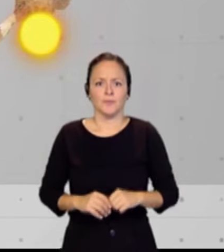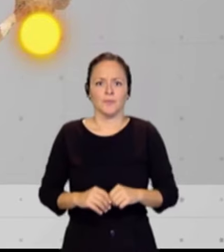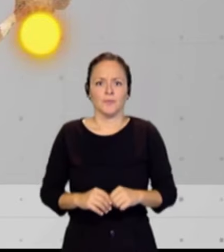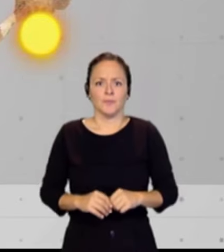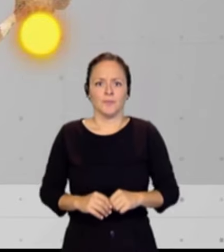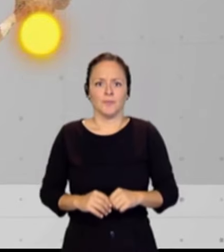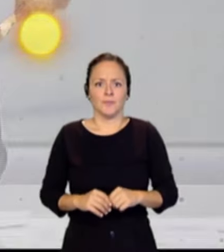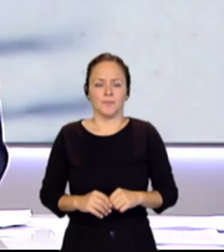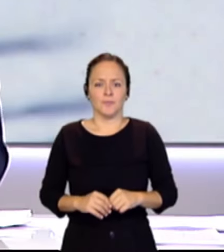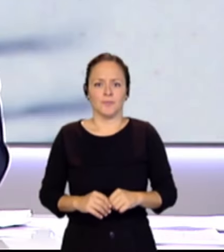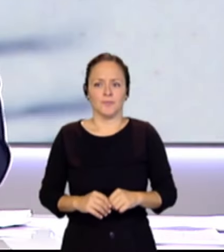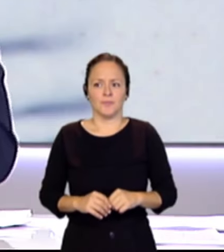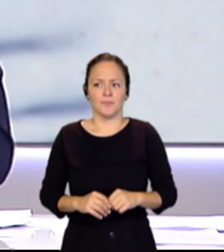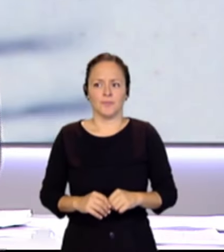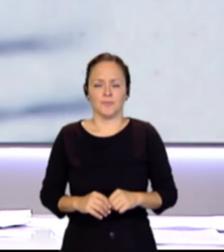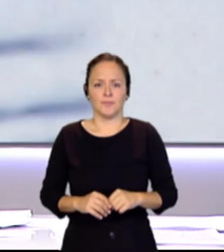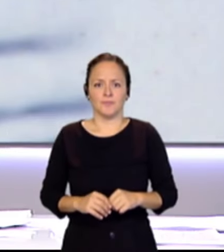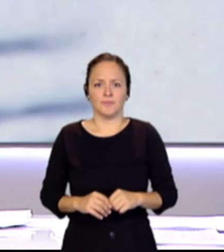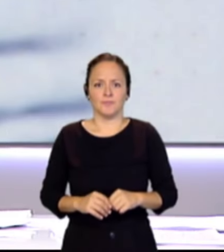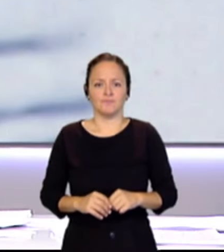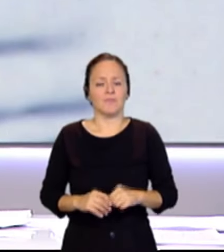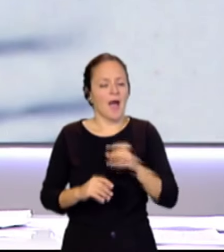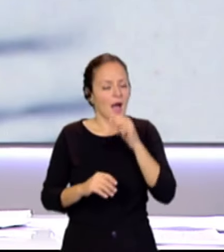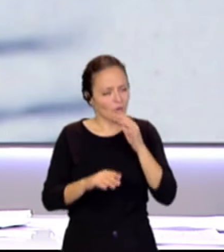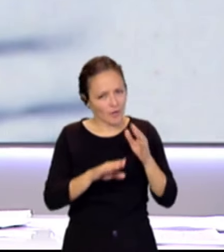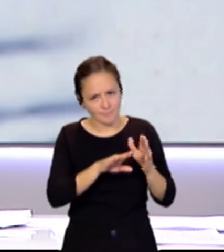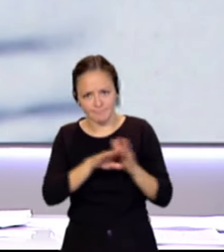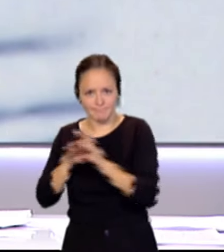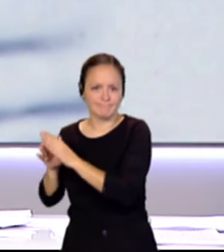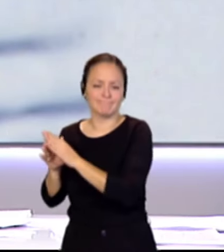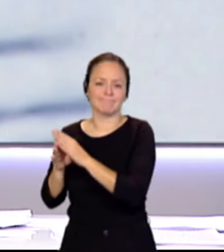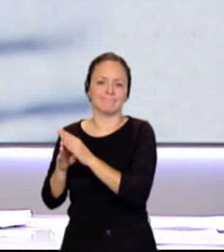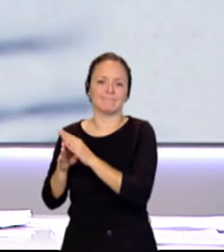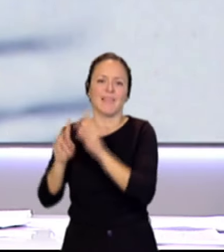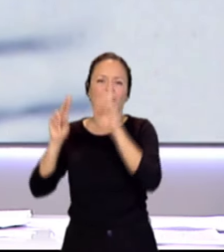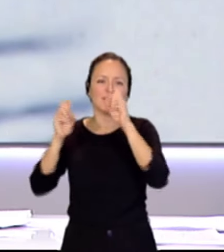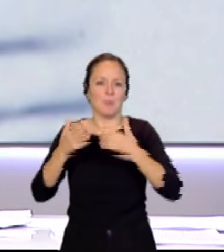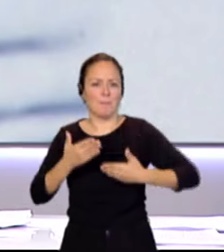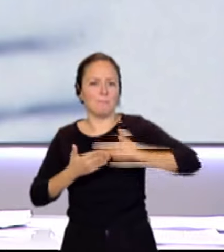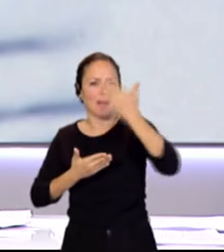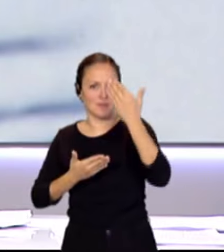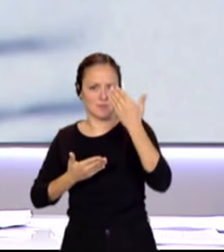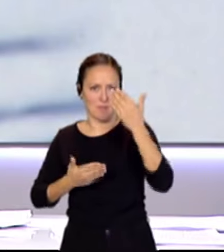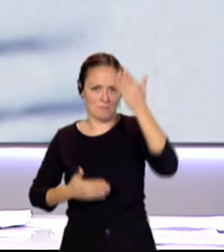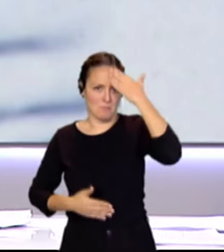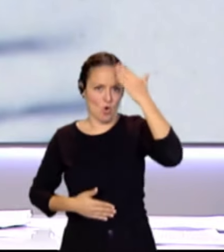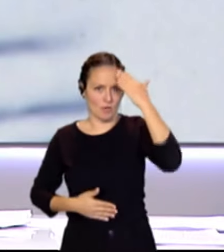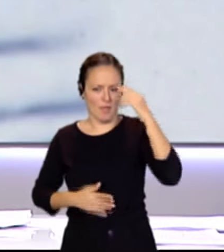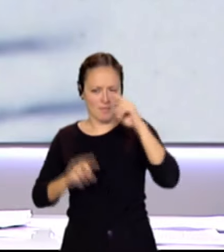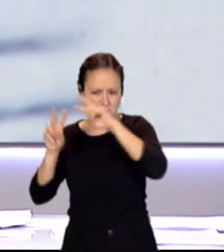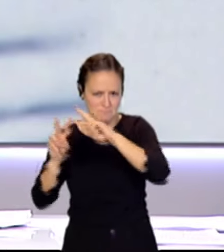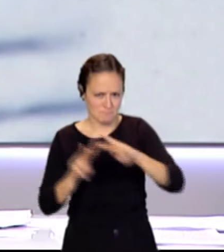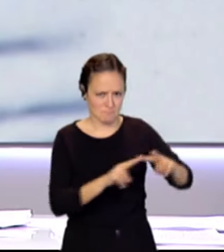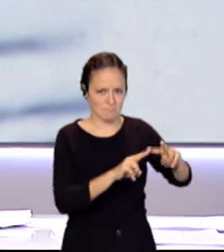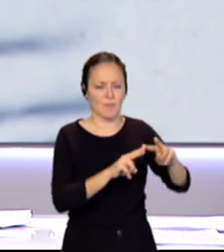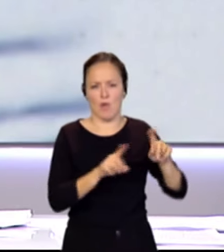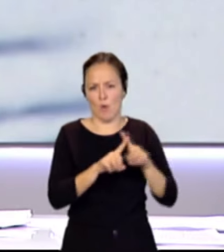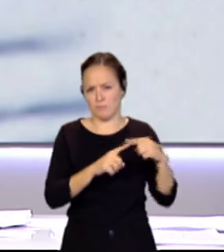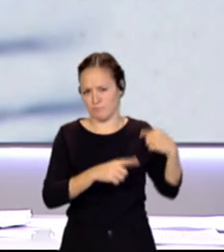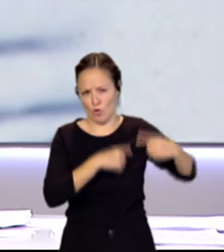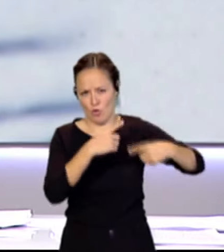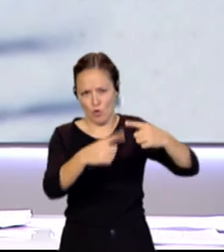Norte vamos ya juntos como todas las mañanas a repasar las primeras páginas de los periódicos las portadas abrimos